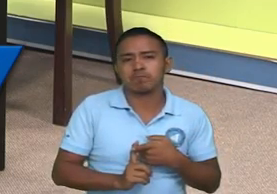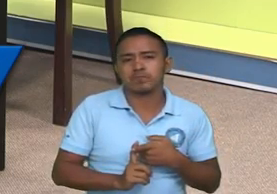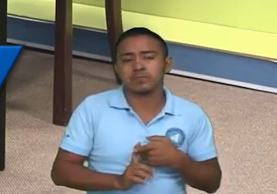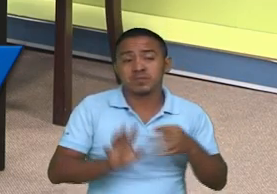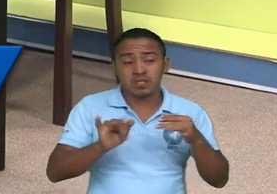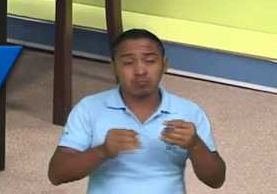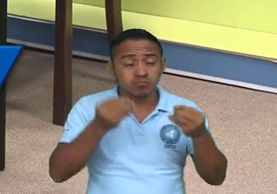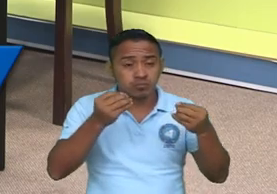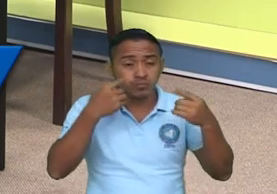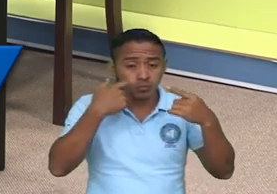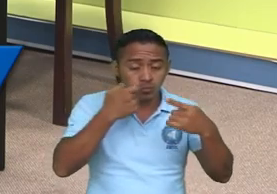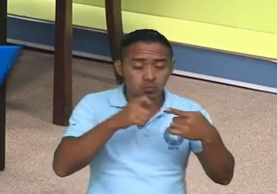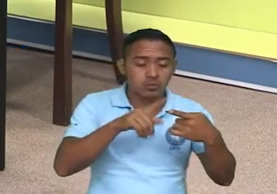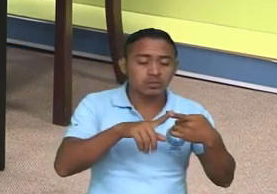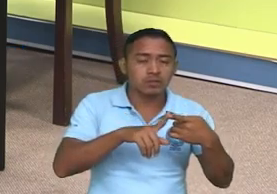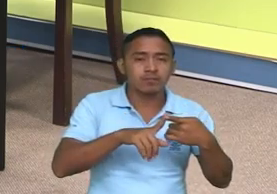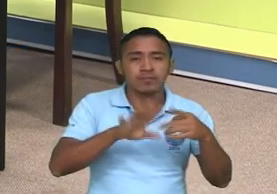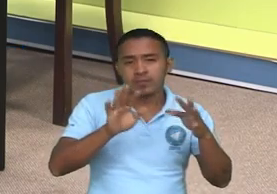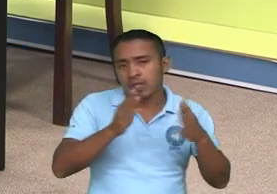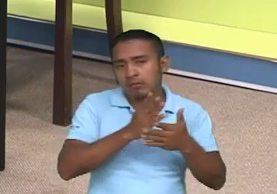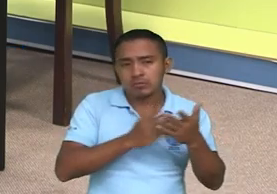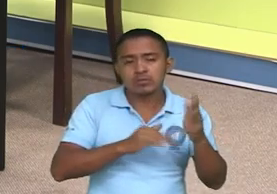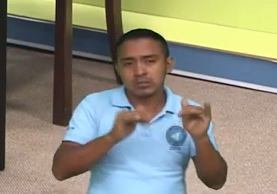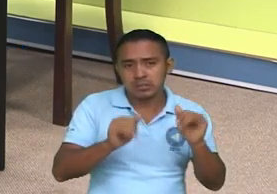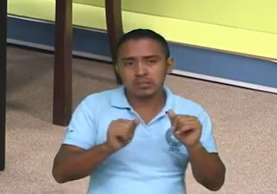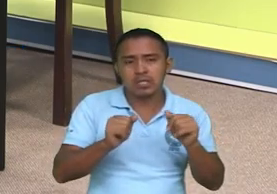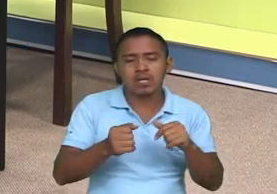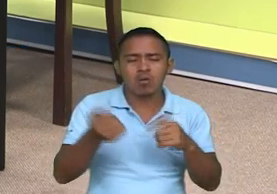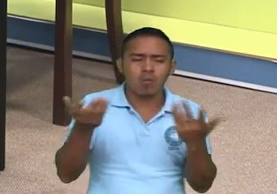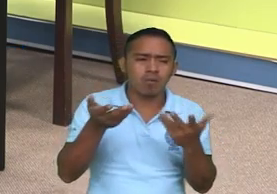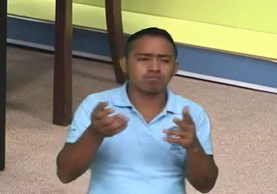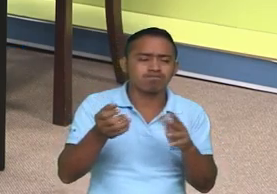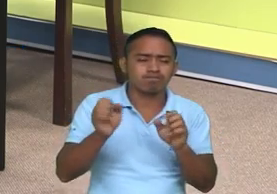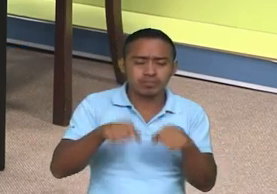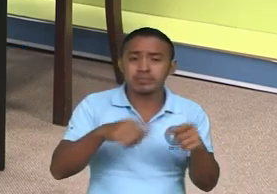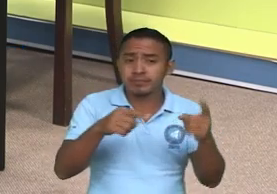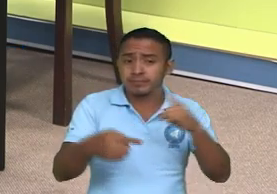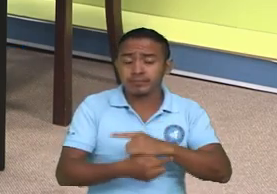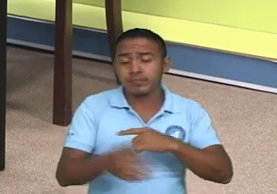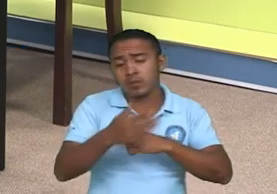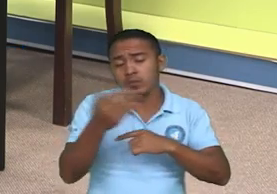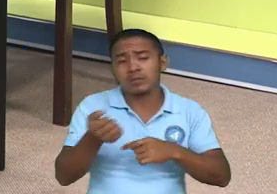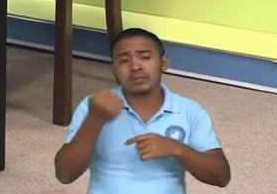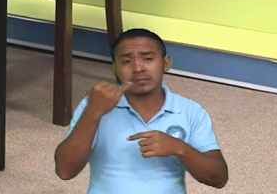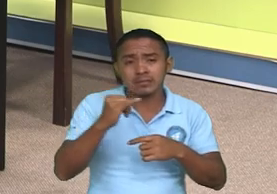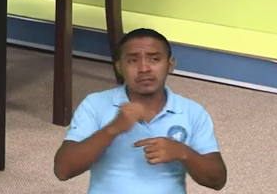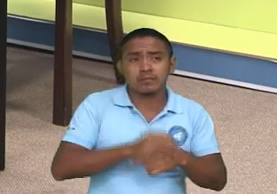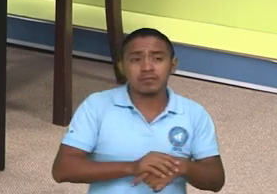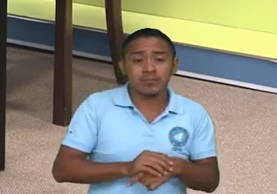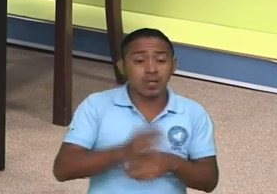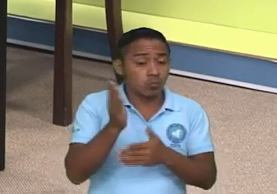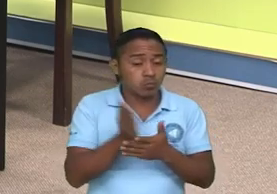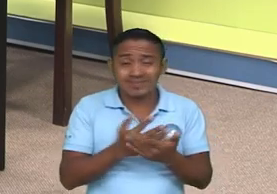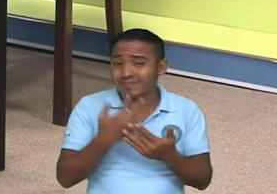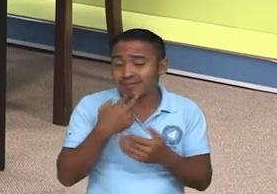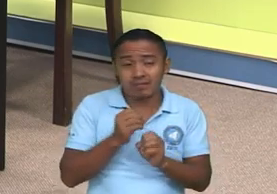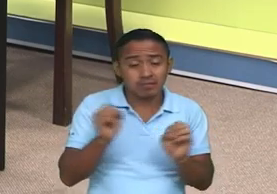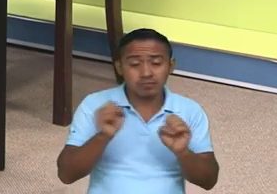ocurra este tipo de muerte en un bebé? Ok, hay factores que se han venido estudiando a nivel